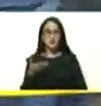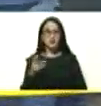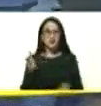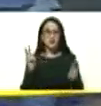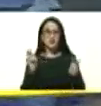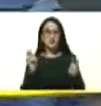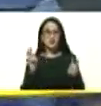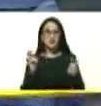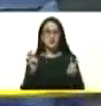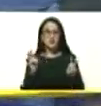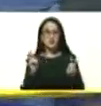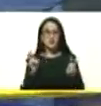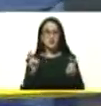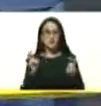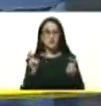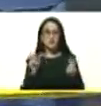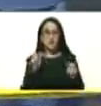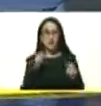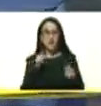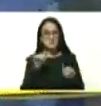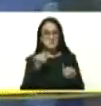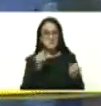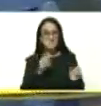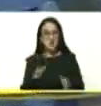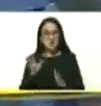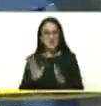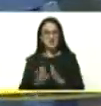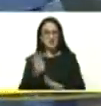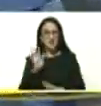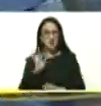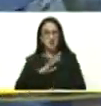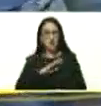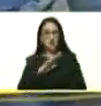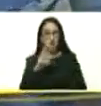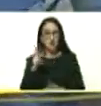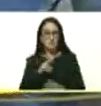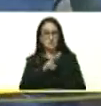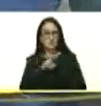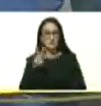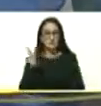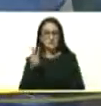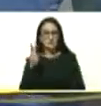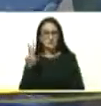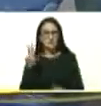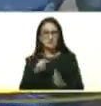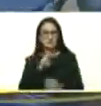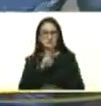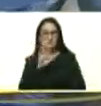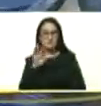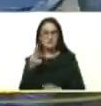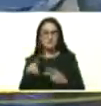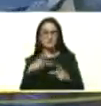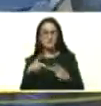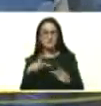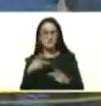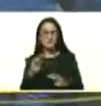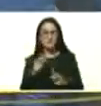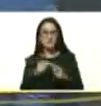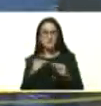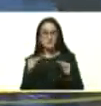marco de lo que va a ser ese plan de desarrollo estratégico agrícola 2022-2025, la producción de nuestra